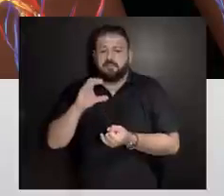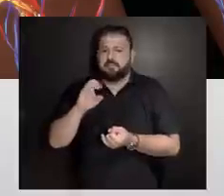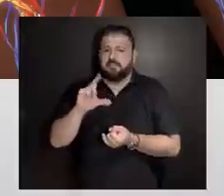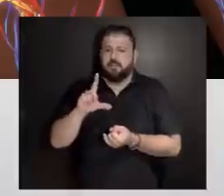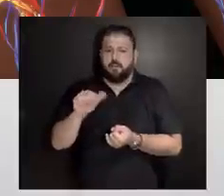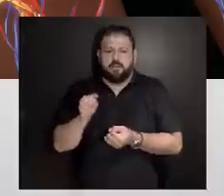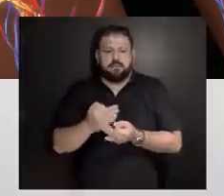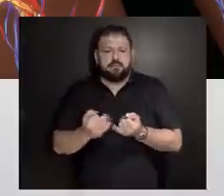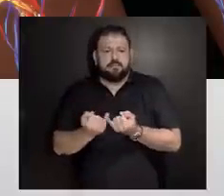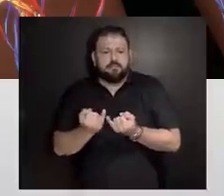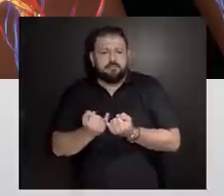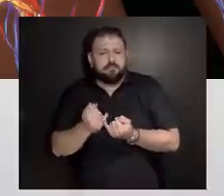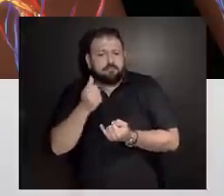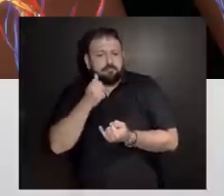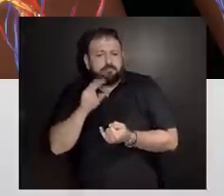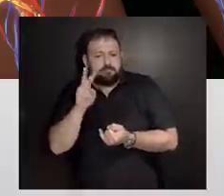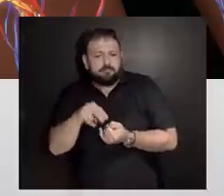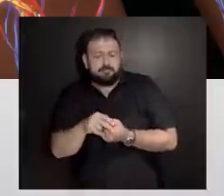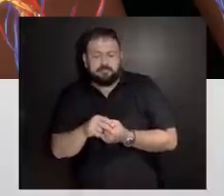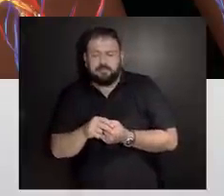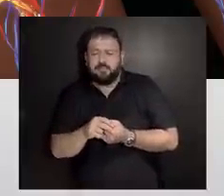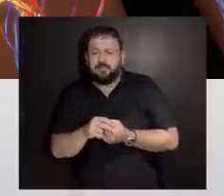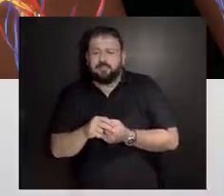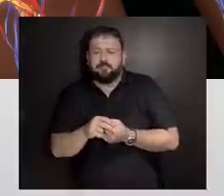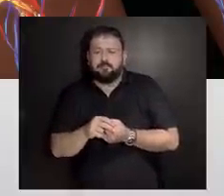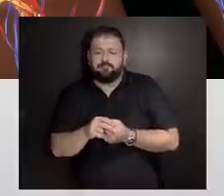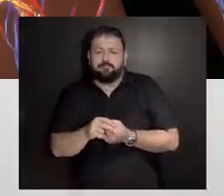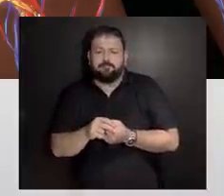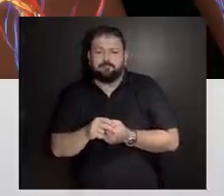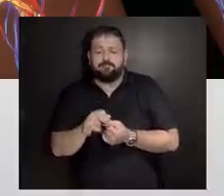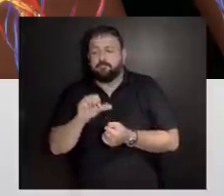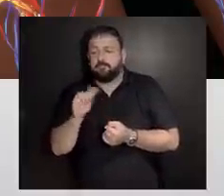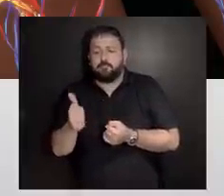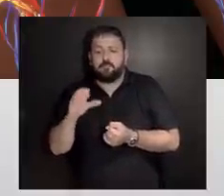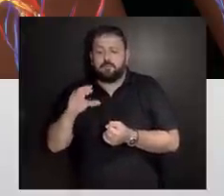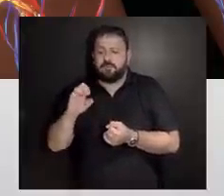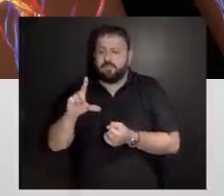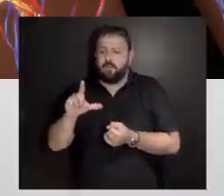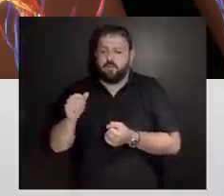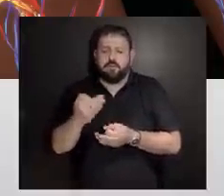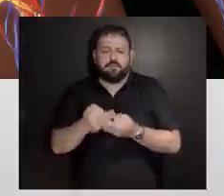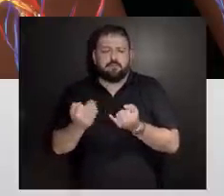que van a producir una sustancia que se llama glucagón, o las células beta,